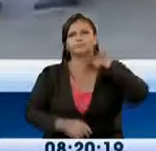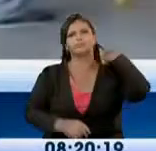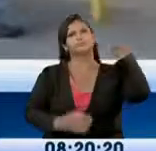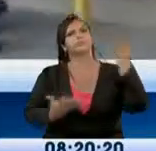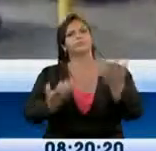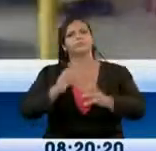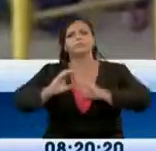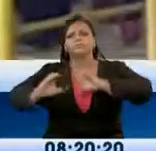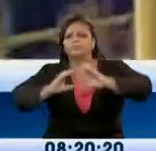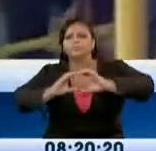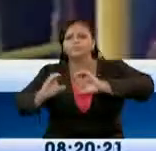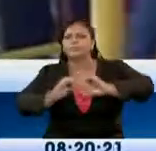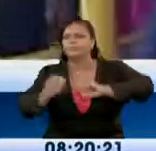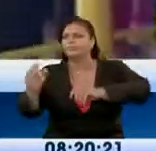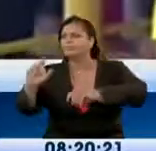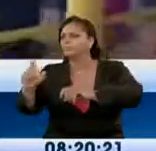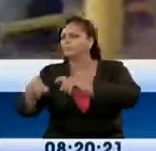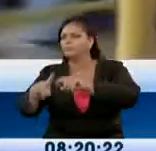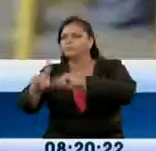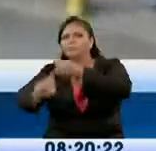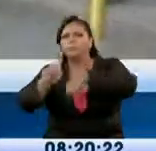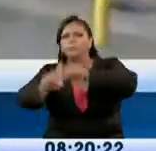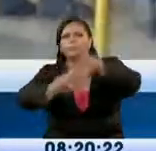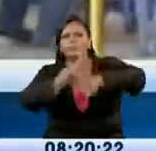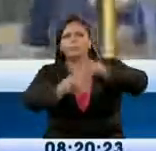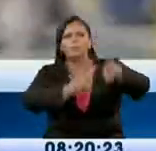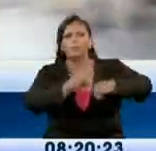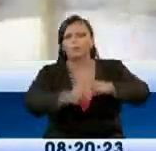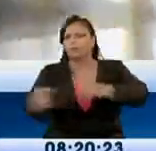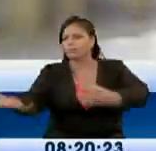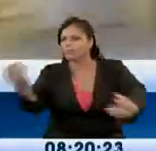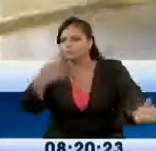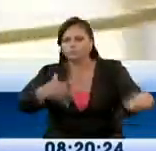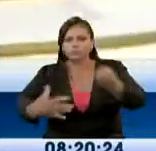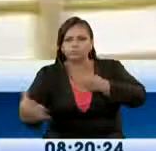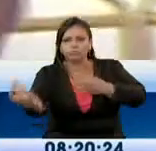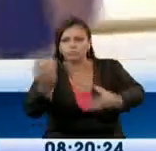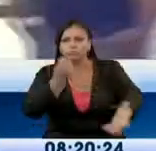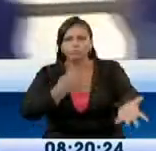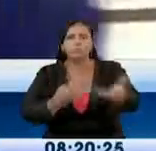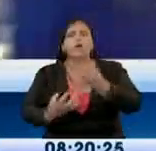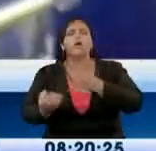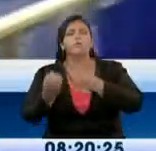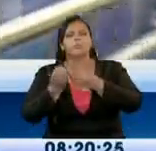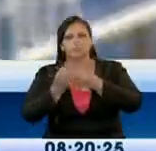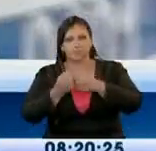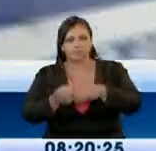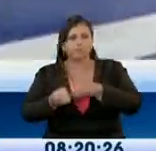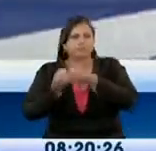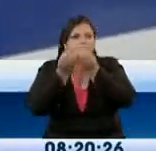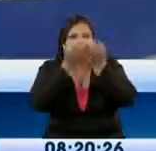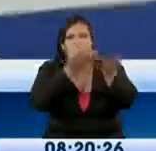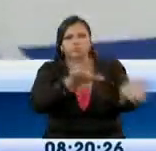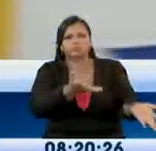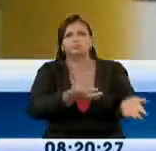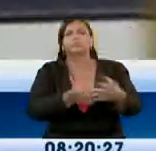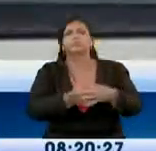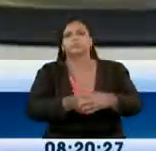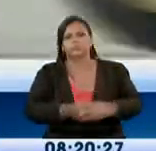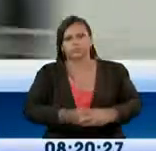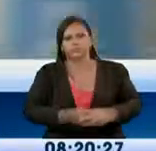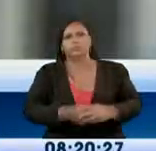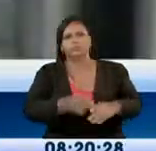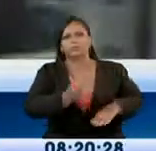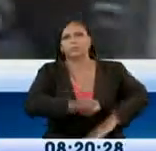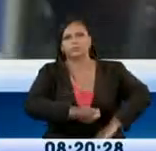mucho recoger este tipo de información que posteriormente será entregada también a las autoridades. Muchos buenos días,